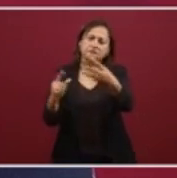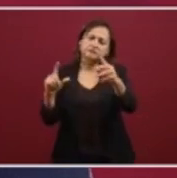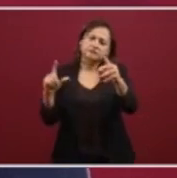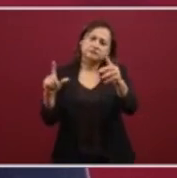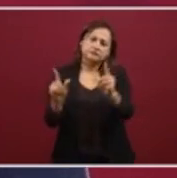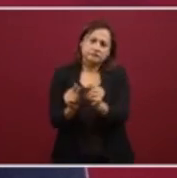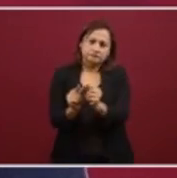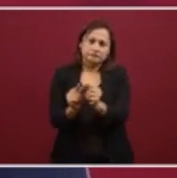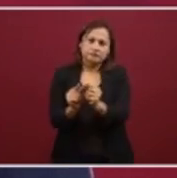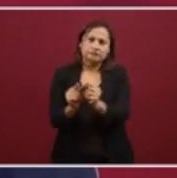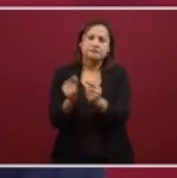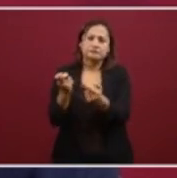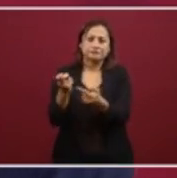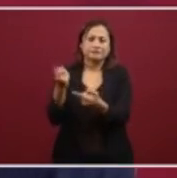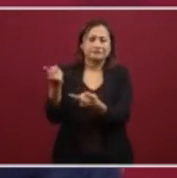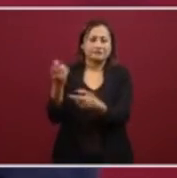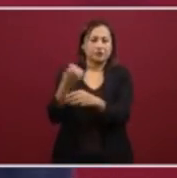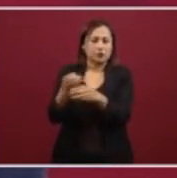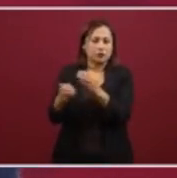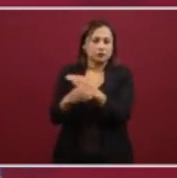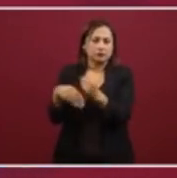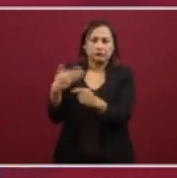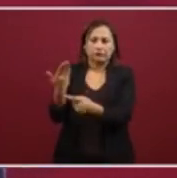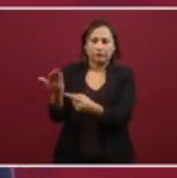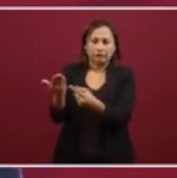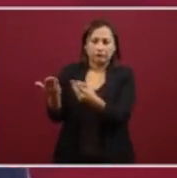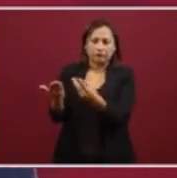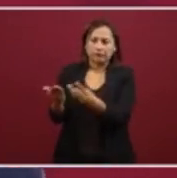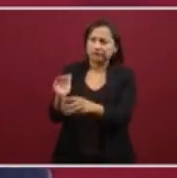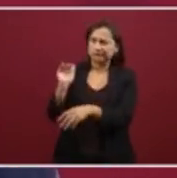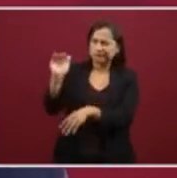de requisitos más que nada, ¿no? Que se simplifiquen